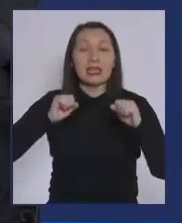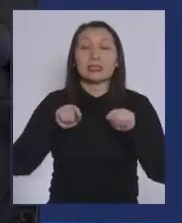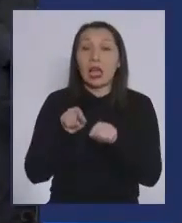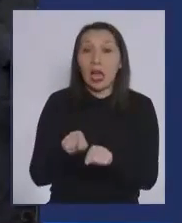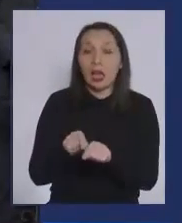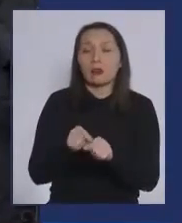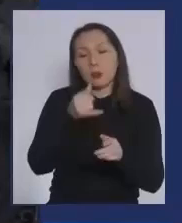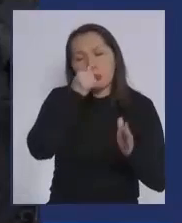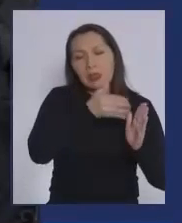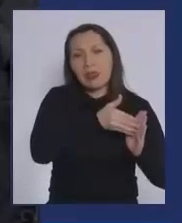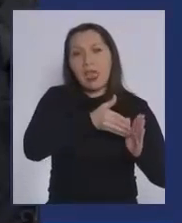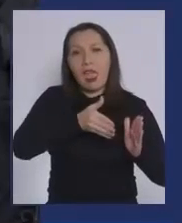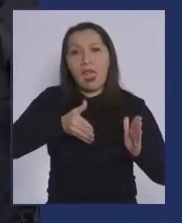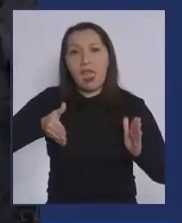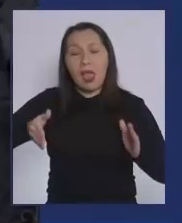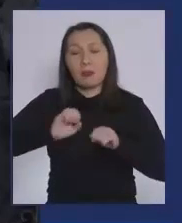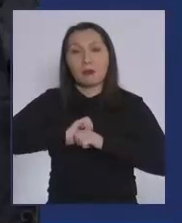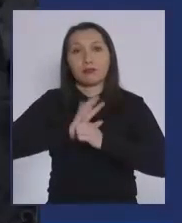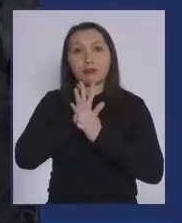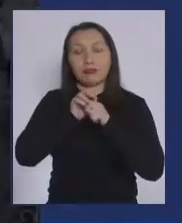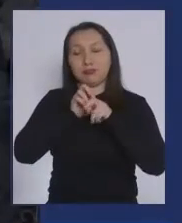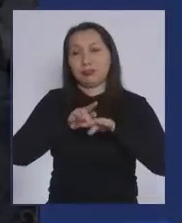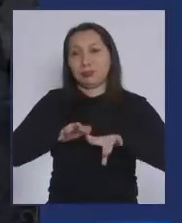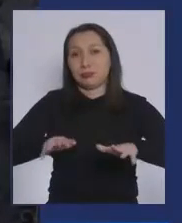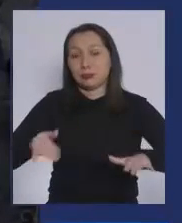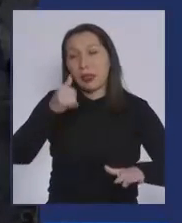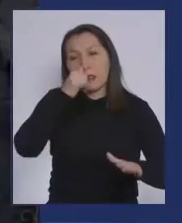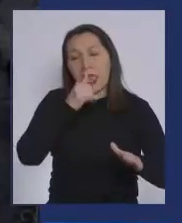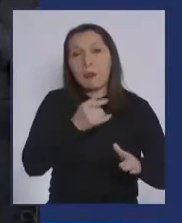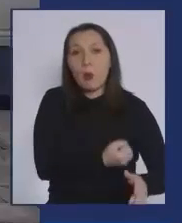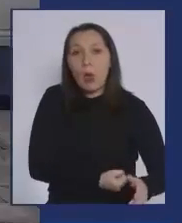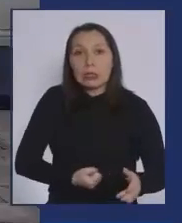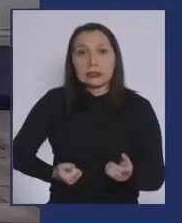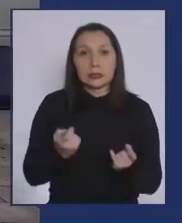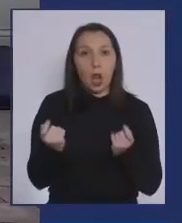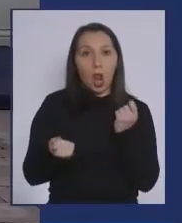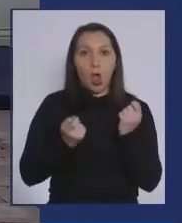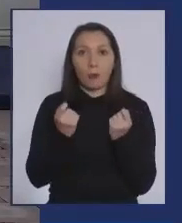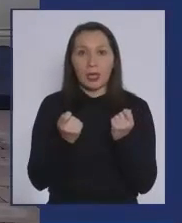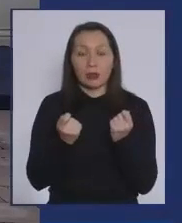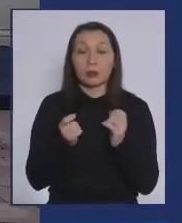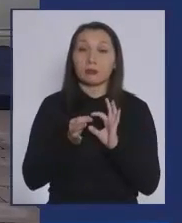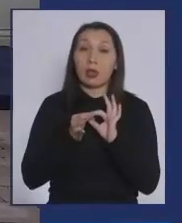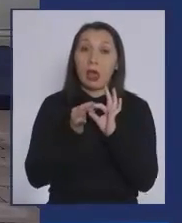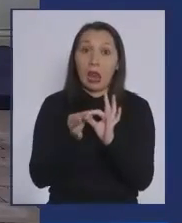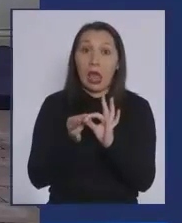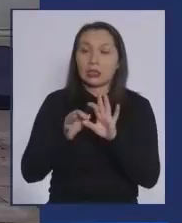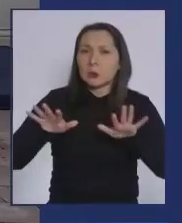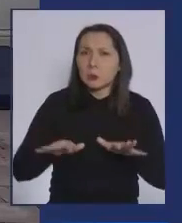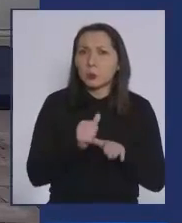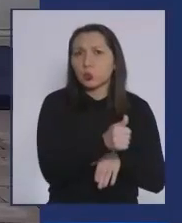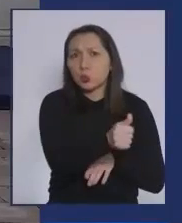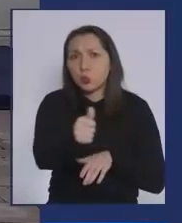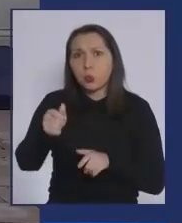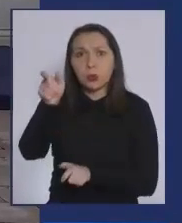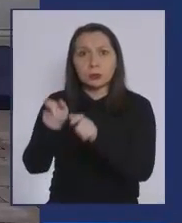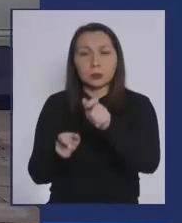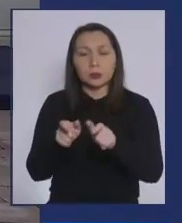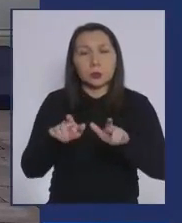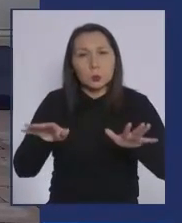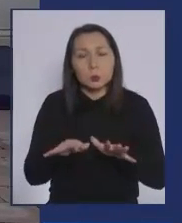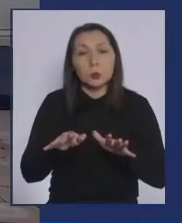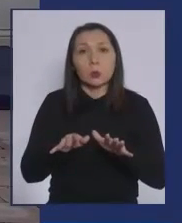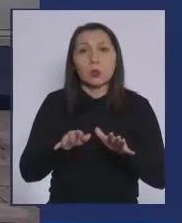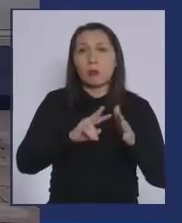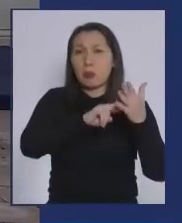durante estos tiempos de pandemia y estos tiempos de recesión gracias al esfuerzo de todos la